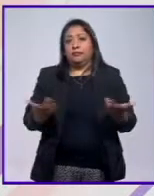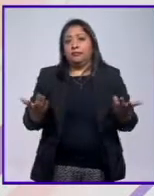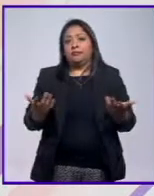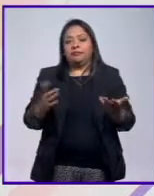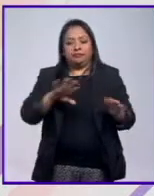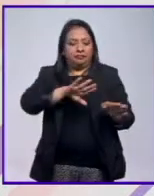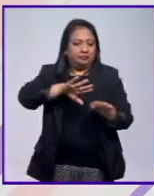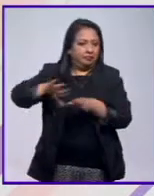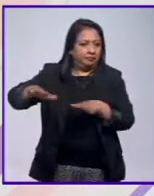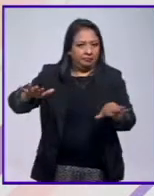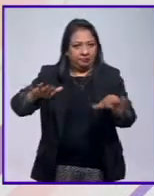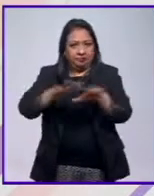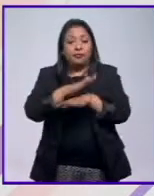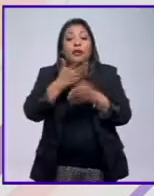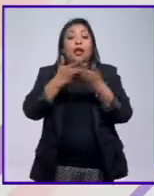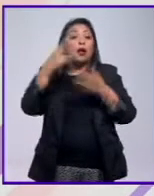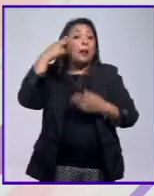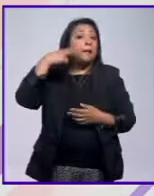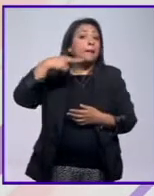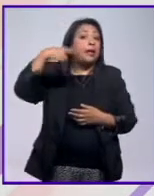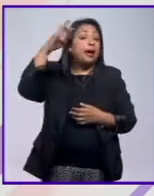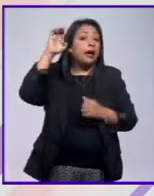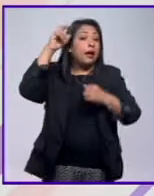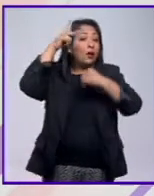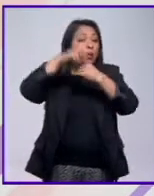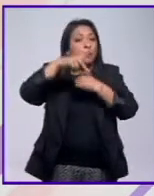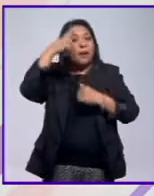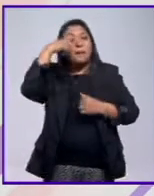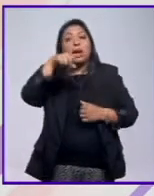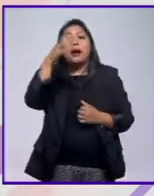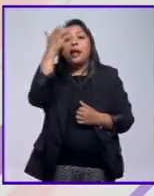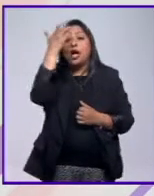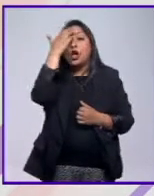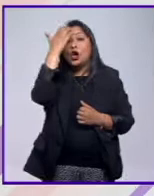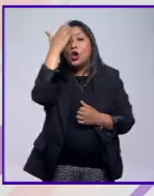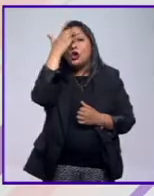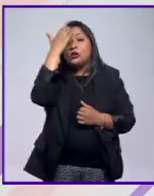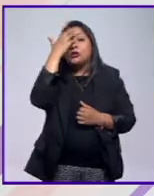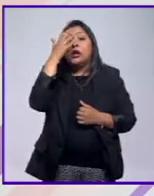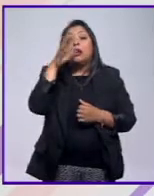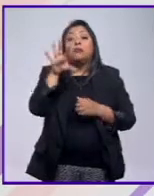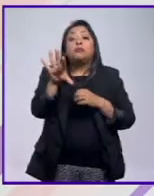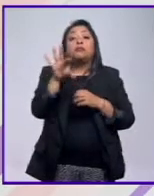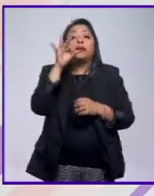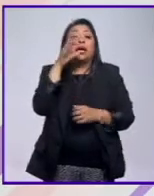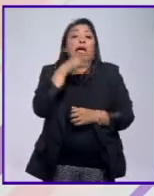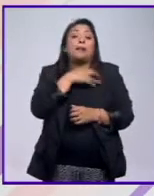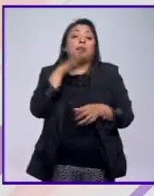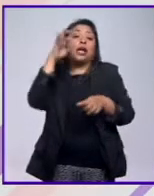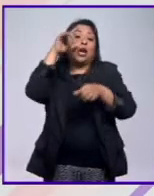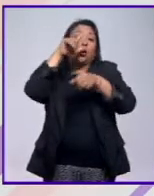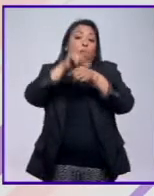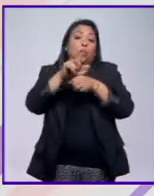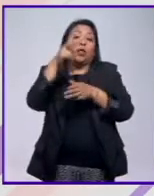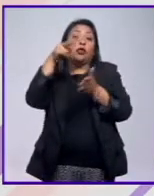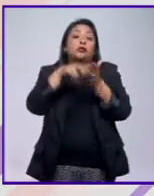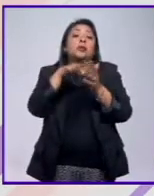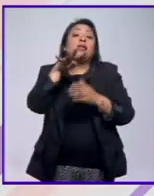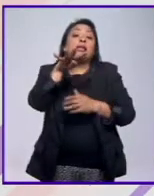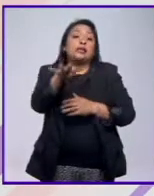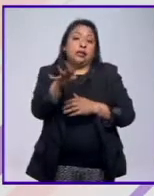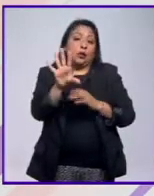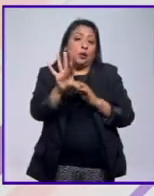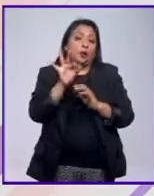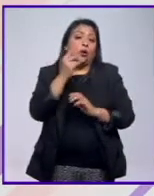Demos vuelta a la hoja, viajemos ahora a Europa para conocer cuál será una de las capitales culturales de este